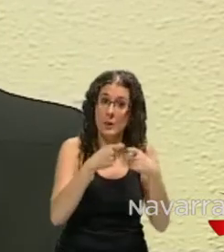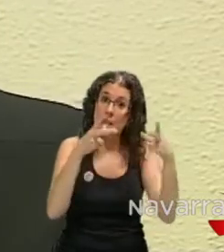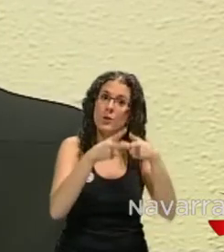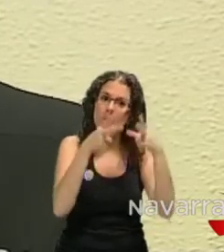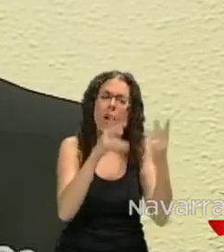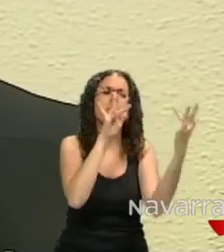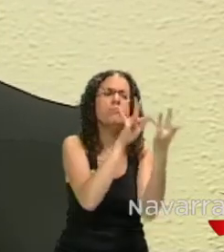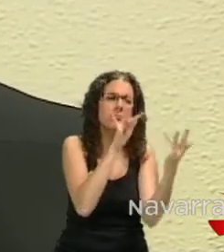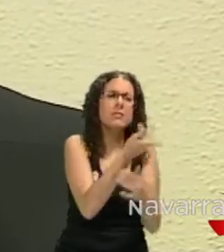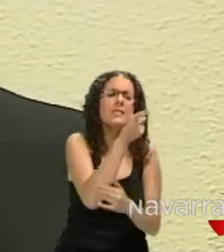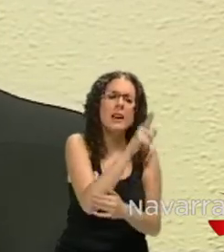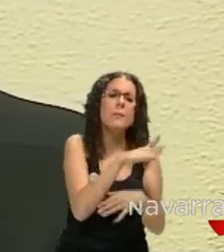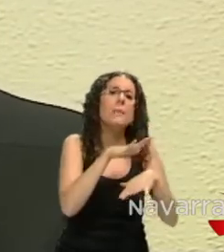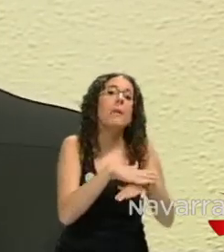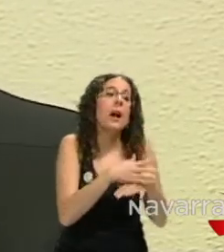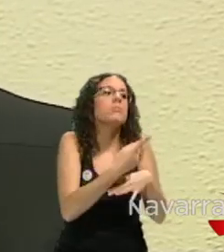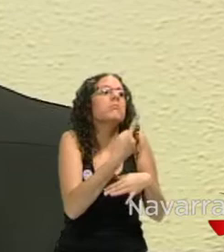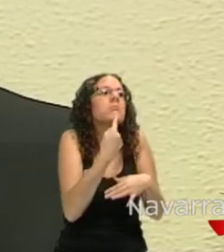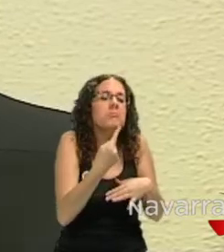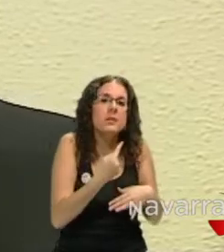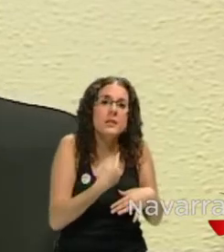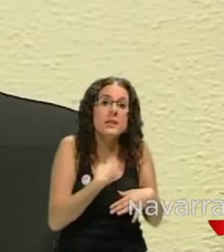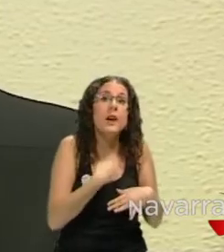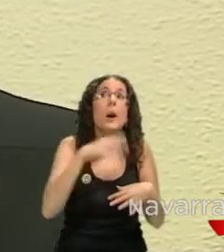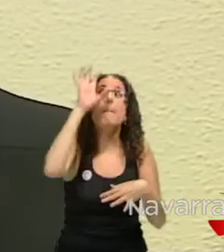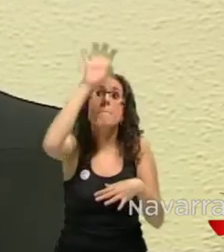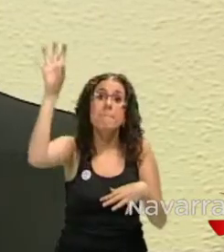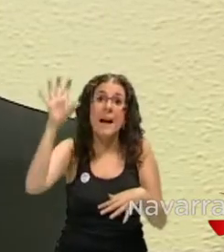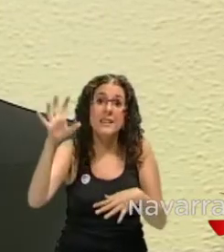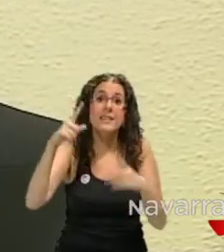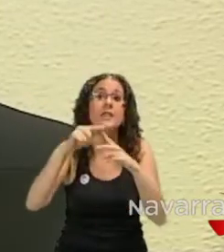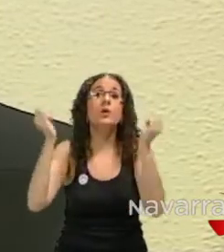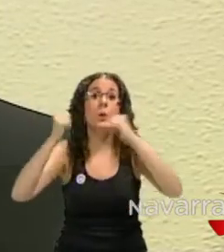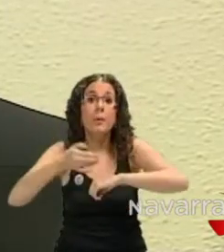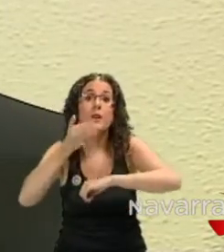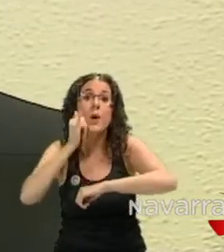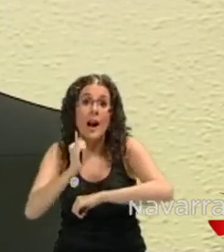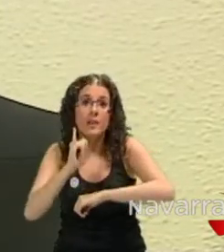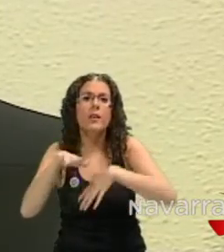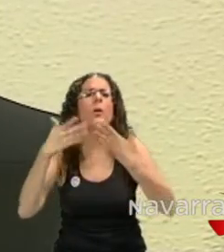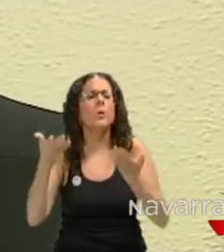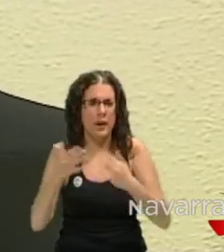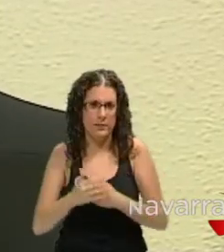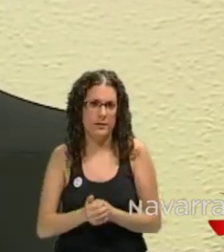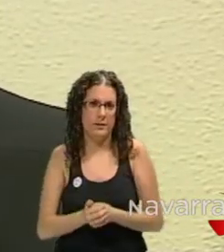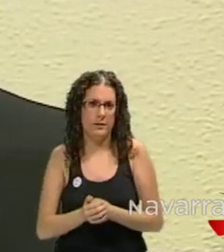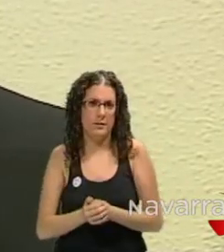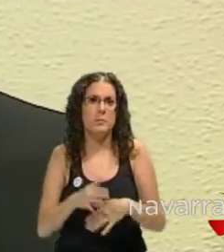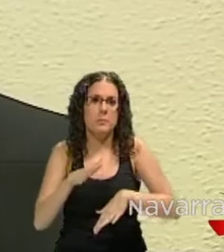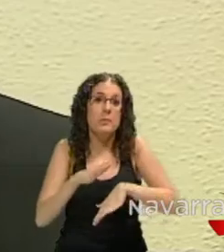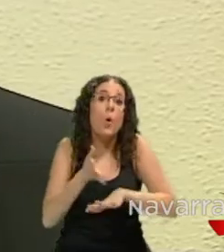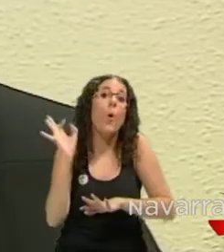pongan en los países en los que existen convenios con España, y si no, pues para realizar el correspondiente seguro. Eso es un